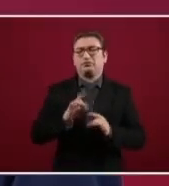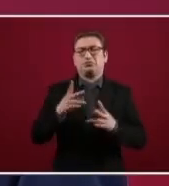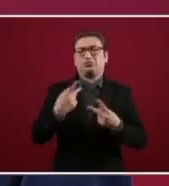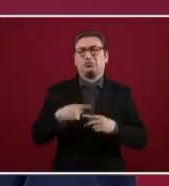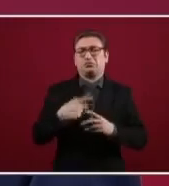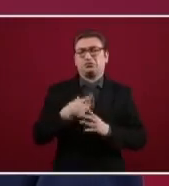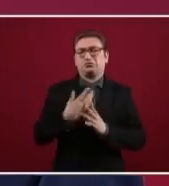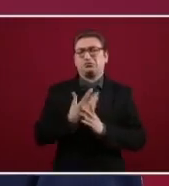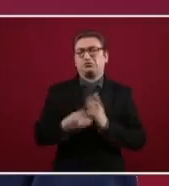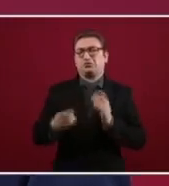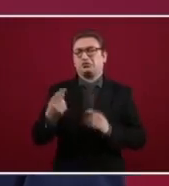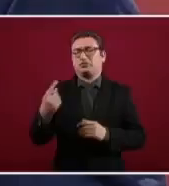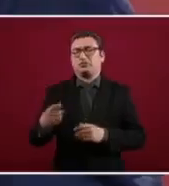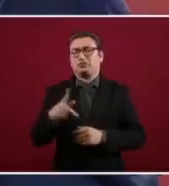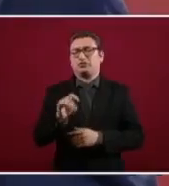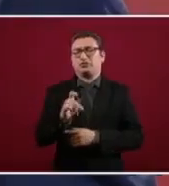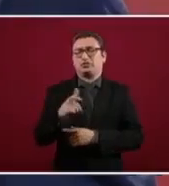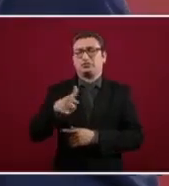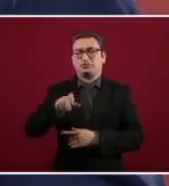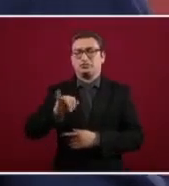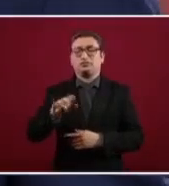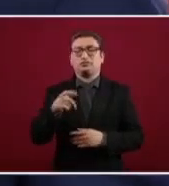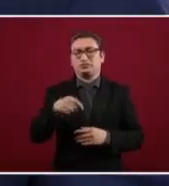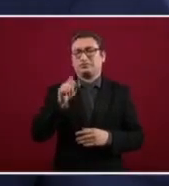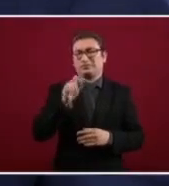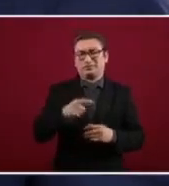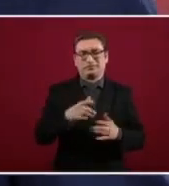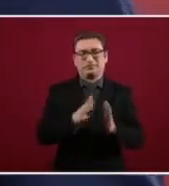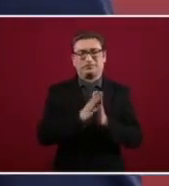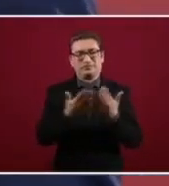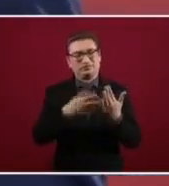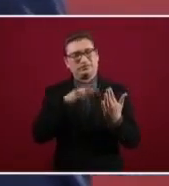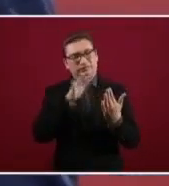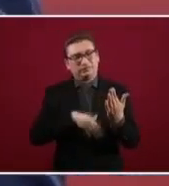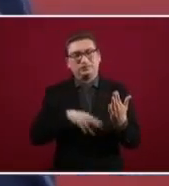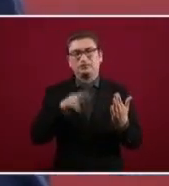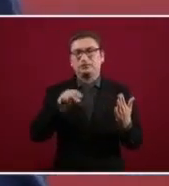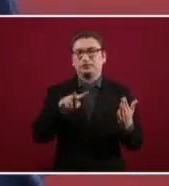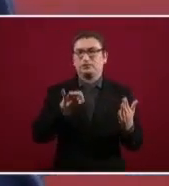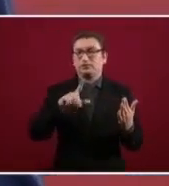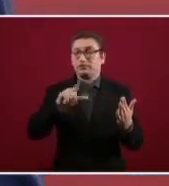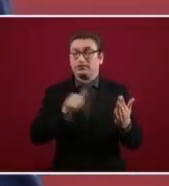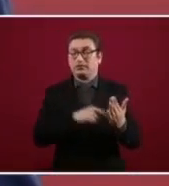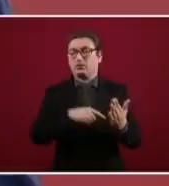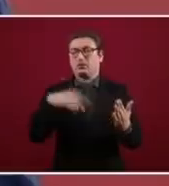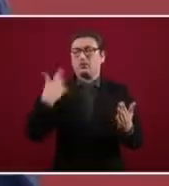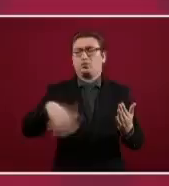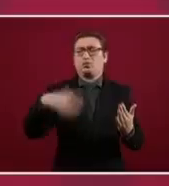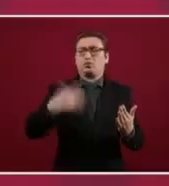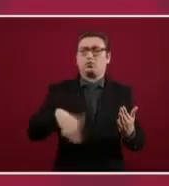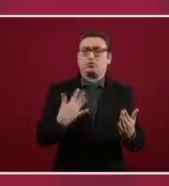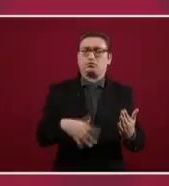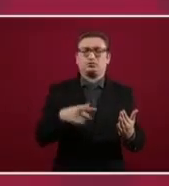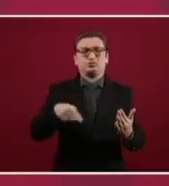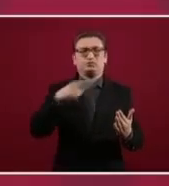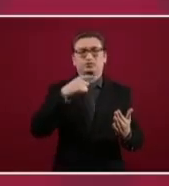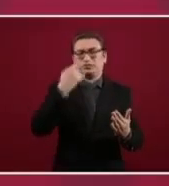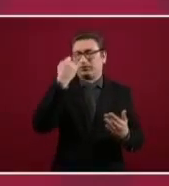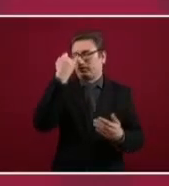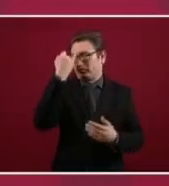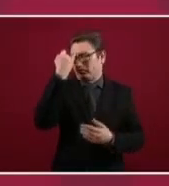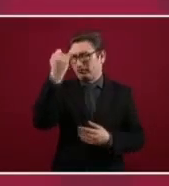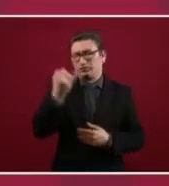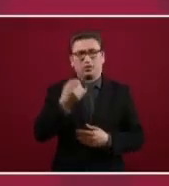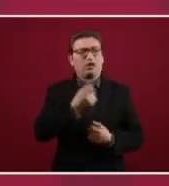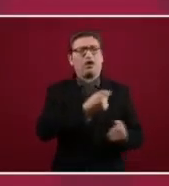en esa espléndida novela imagínense lo grande aunque no